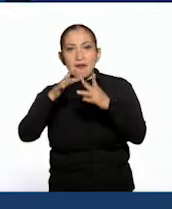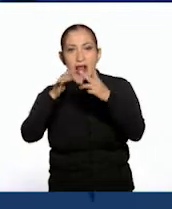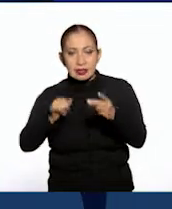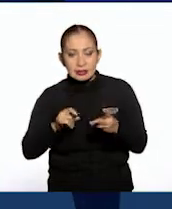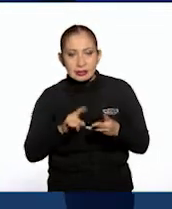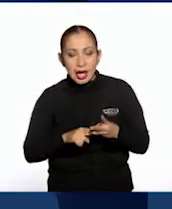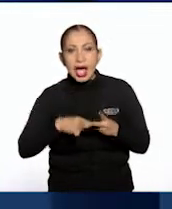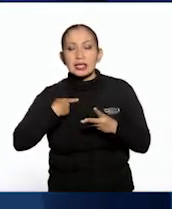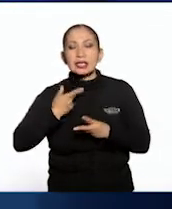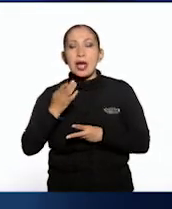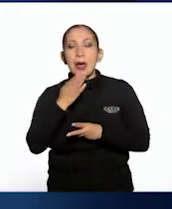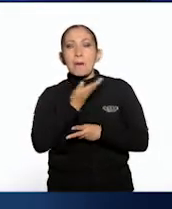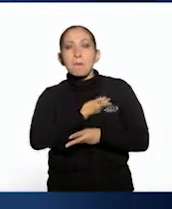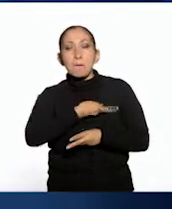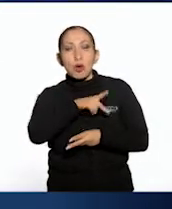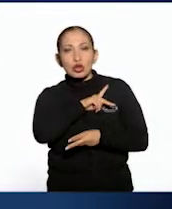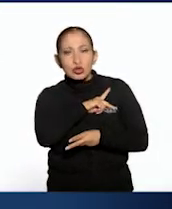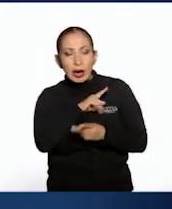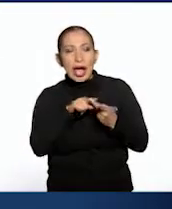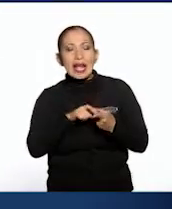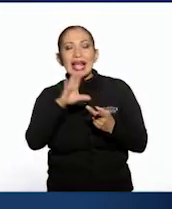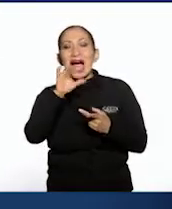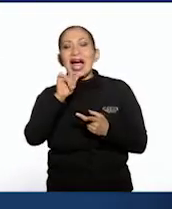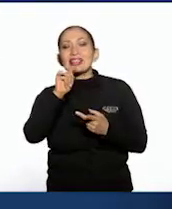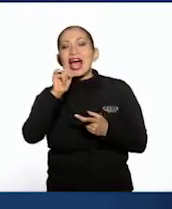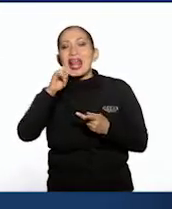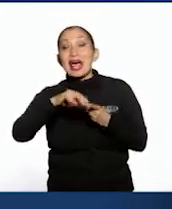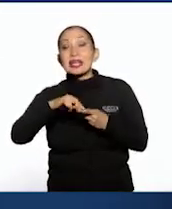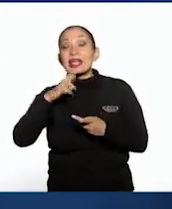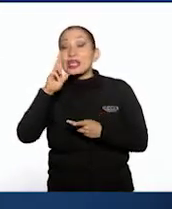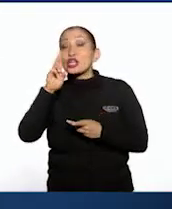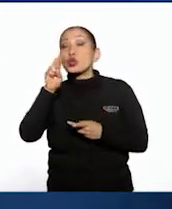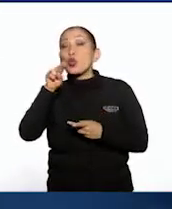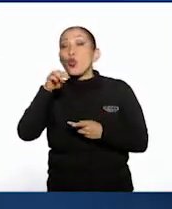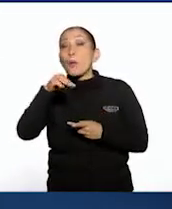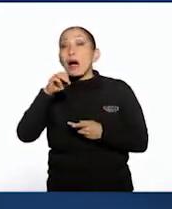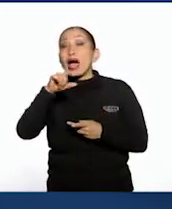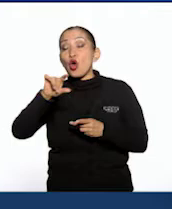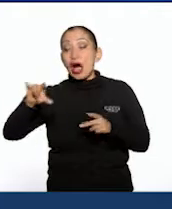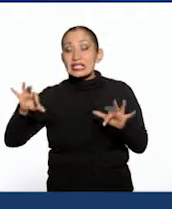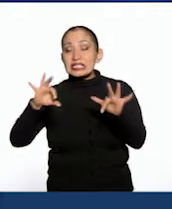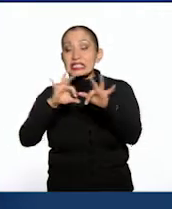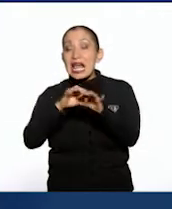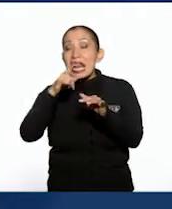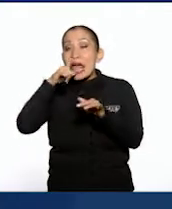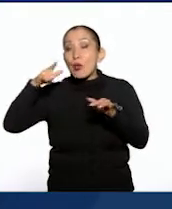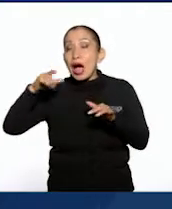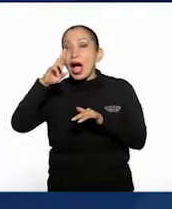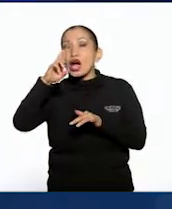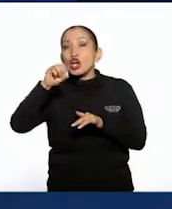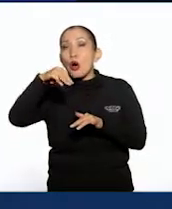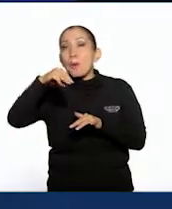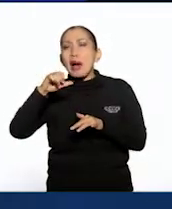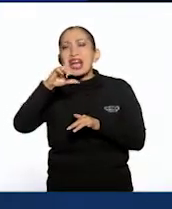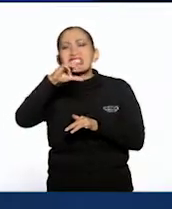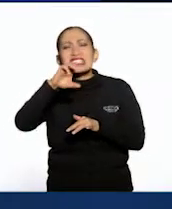francés, el portugués, el catalán y el rumano, es una lengua romance.